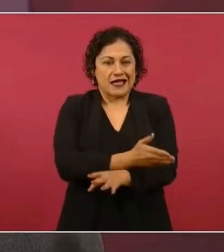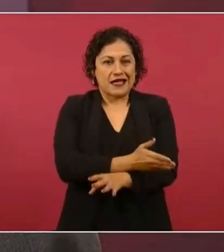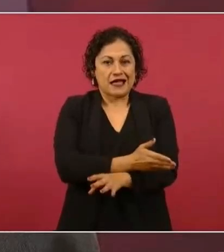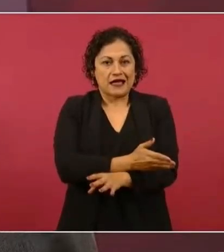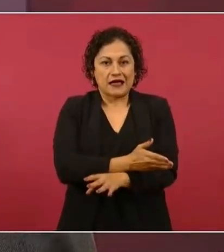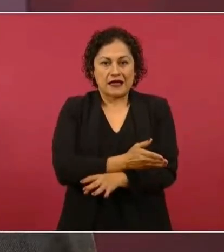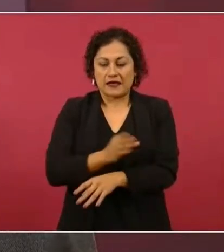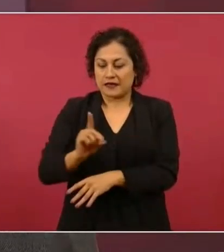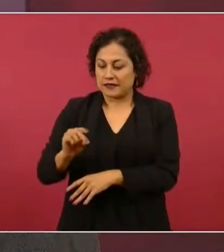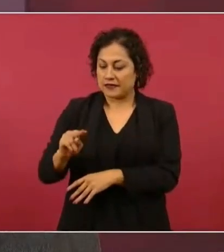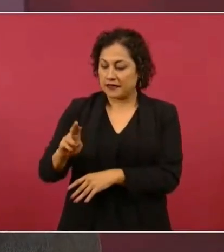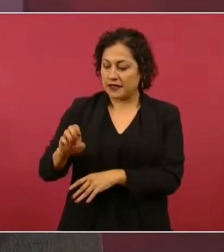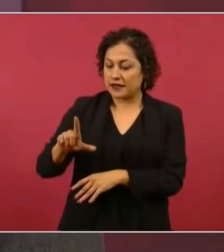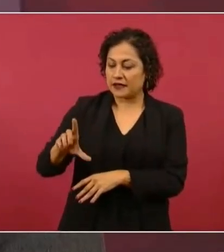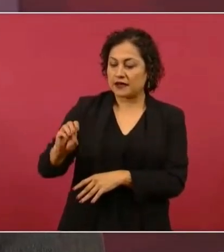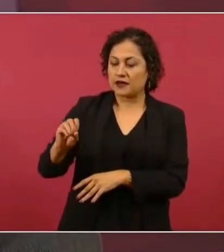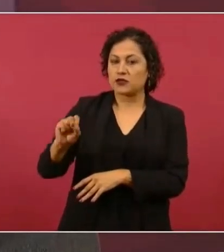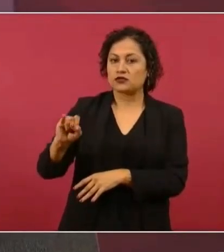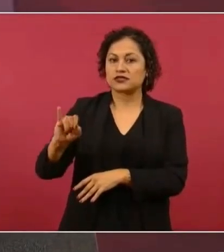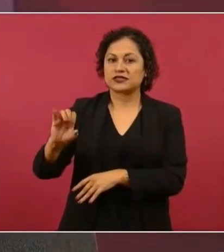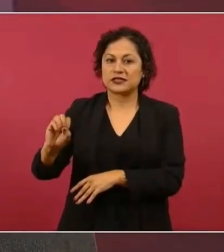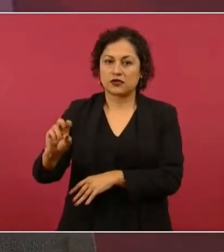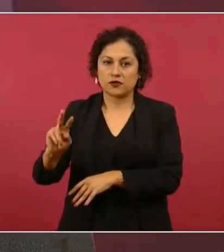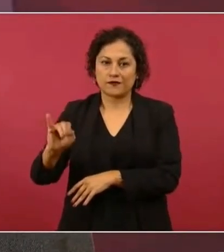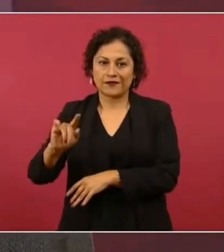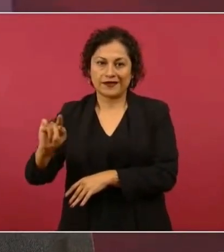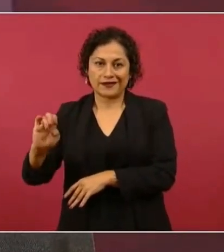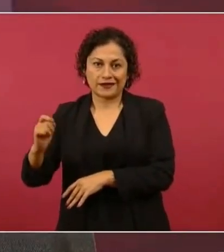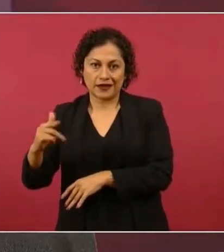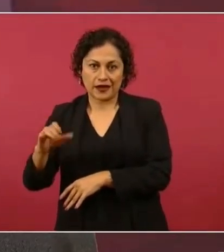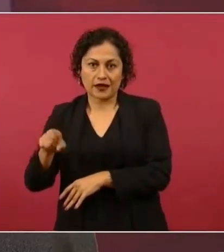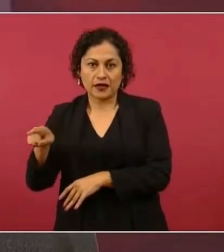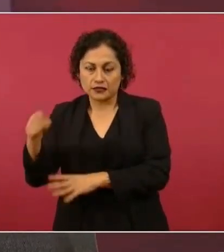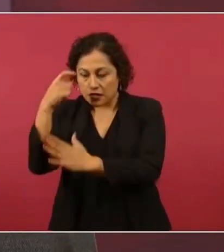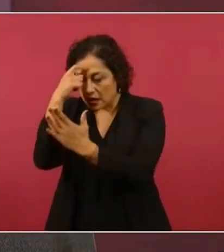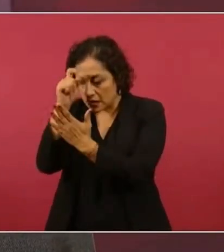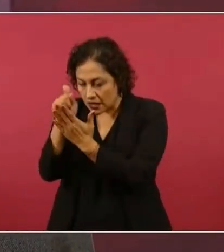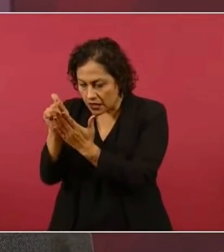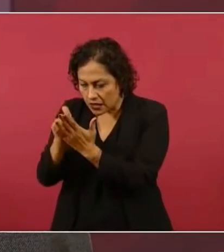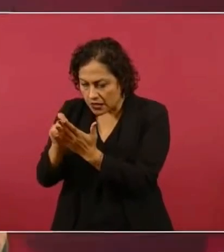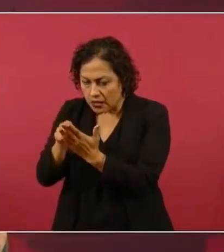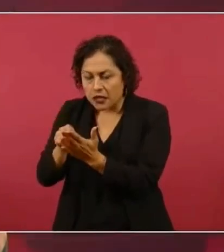don Daniel Cosío Villegas como en los años